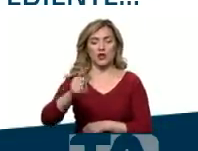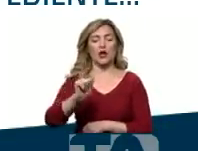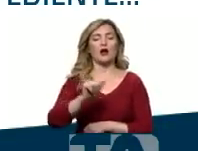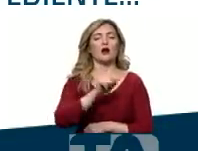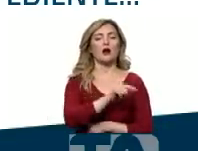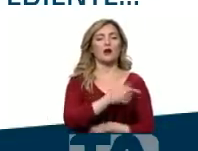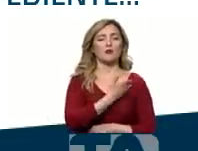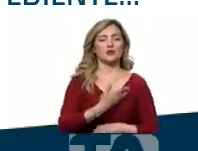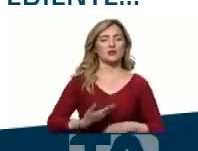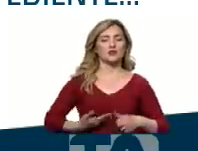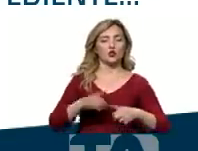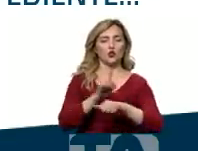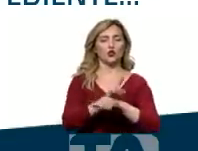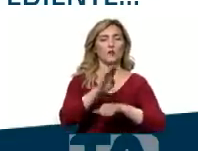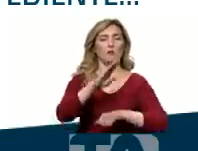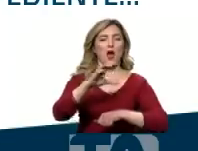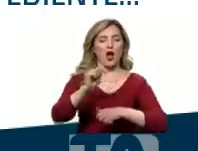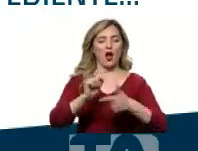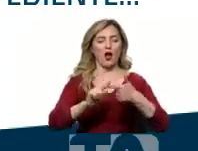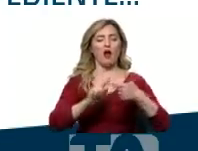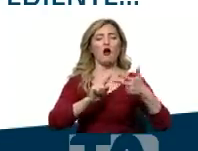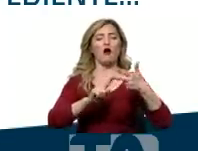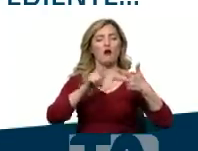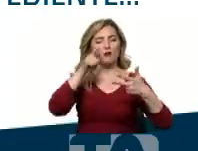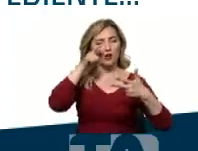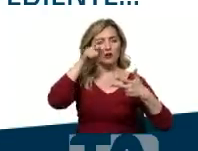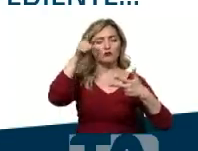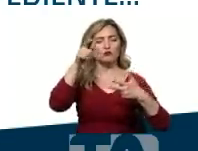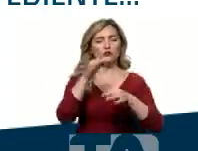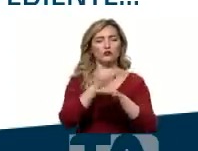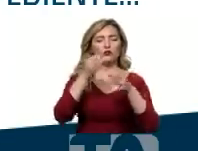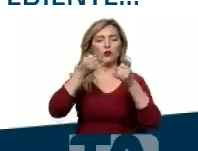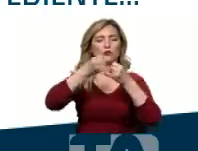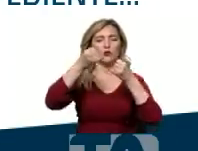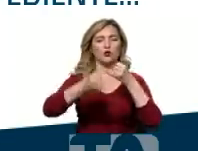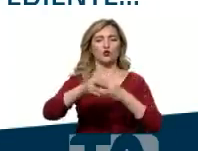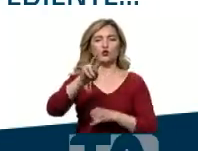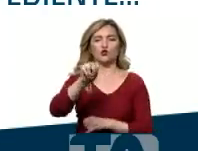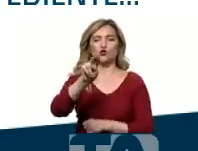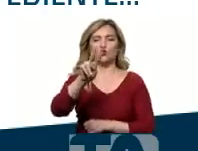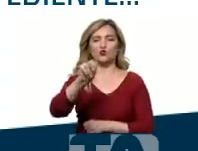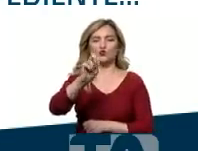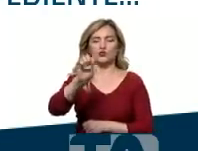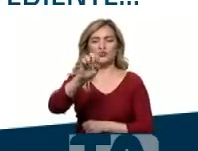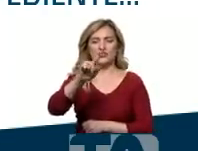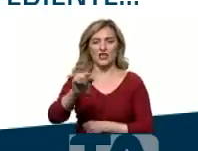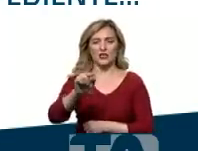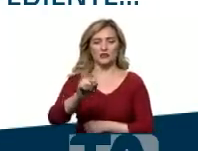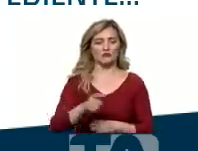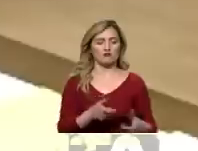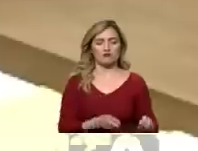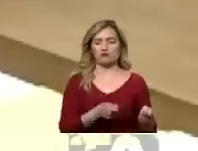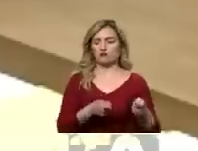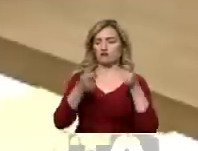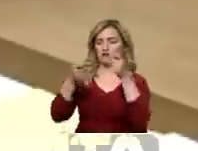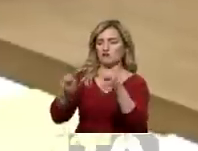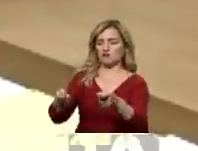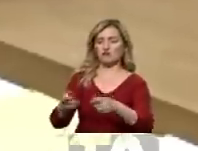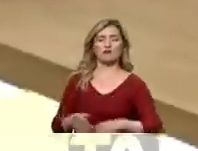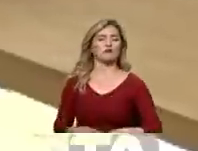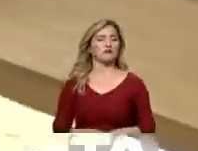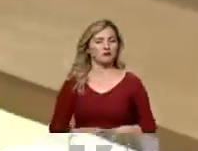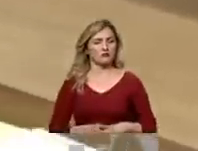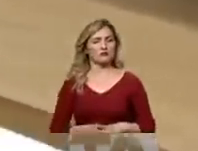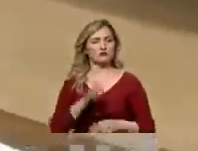Baca Mancheno, y de la Fiscalía General del Estado, un funcionario de apellido Núñez, a entregarme un expediente. Era el caso